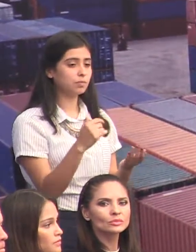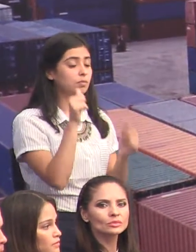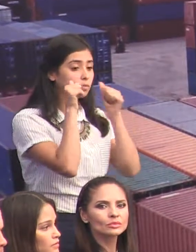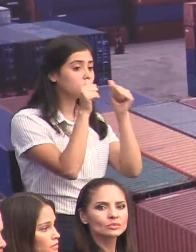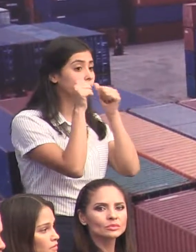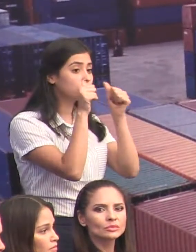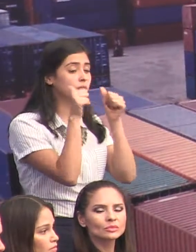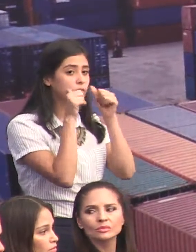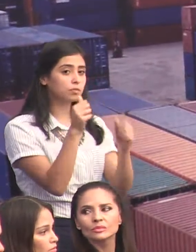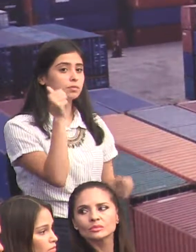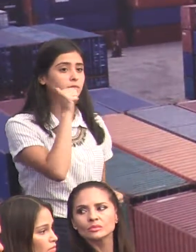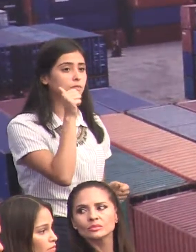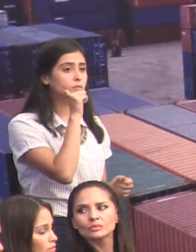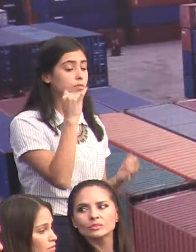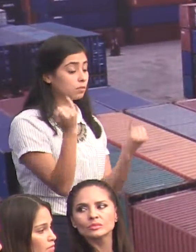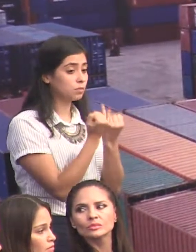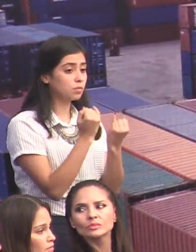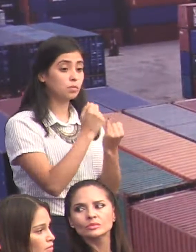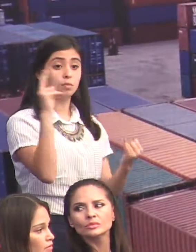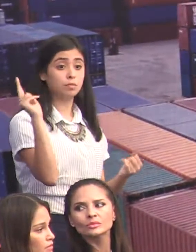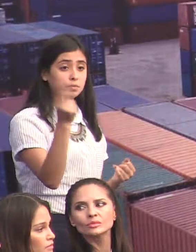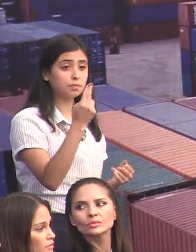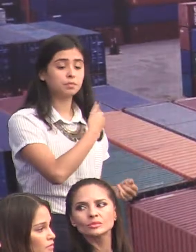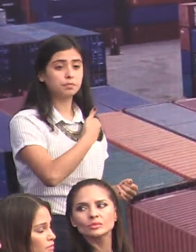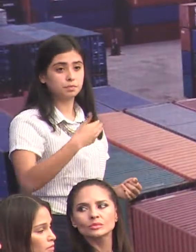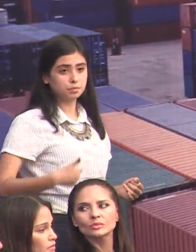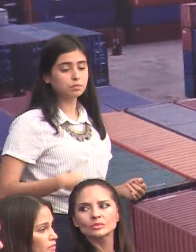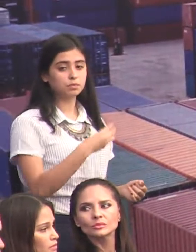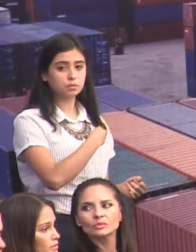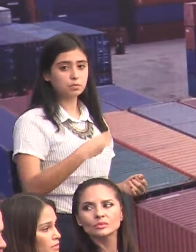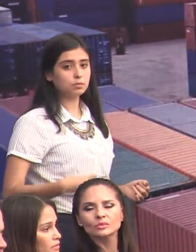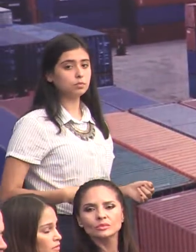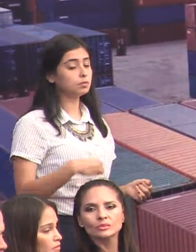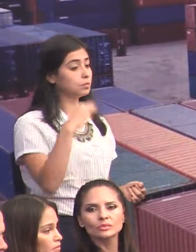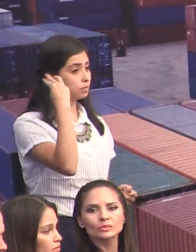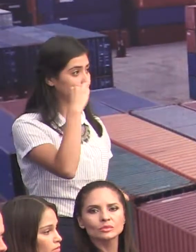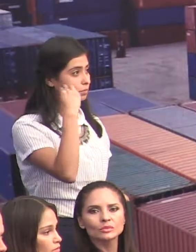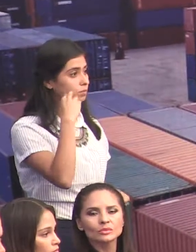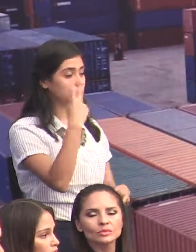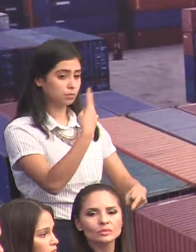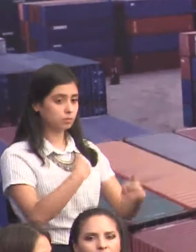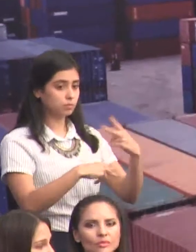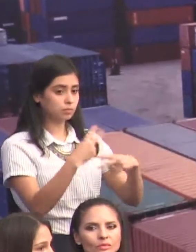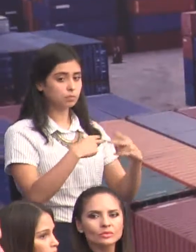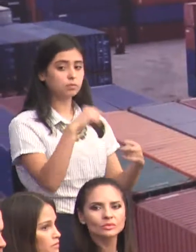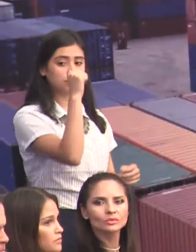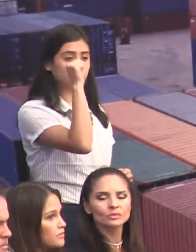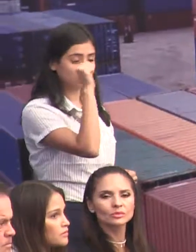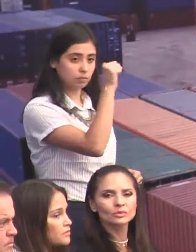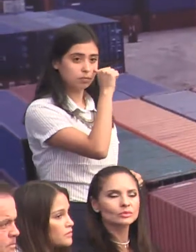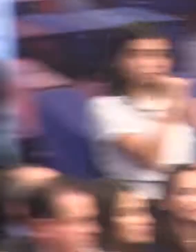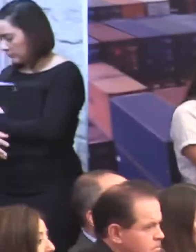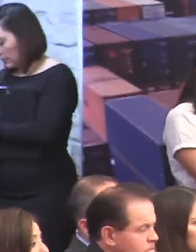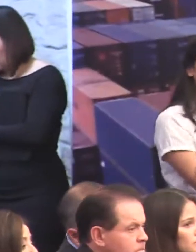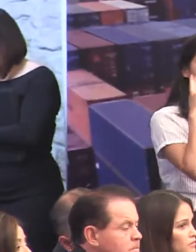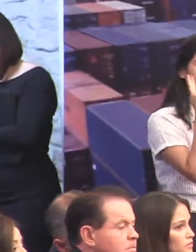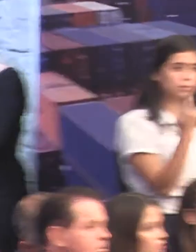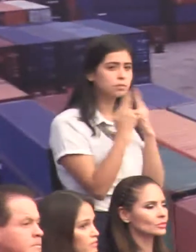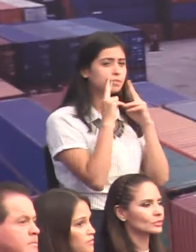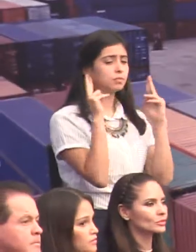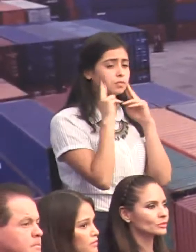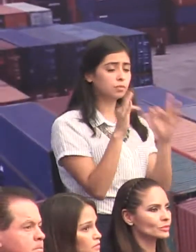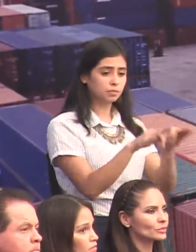Jorge Luis Cruz, también director de la API, que también hemos estado, gracias por todas sus atenciones, a los señores rectores,